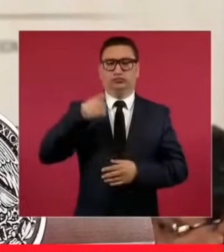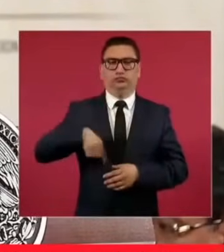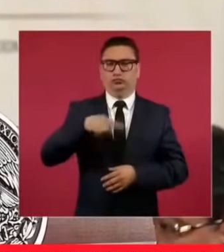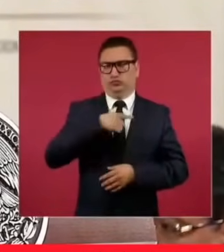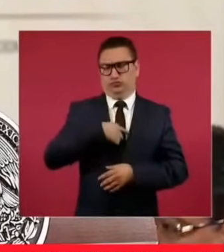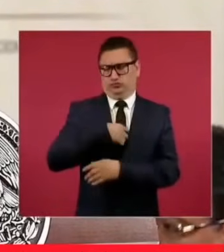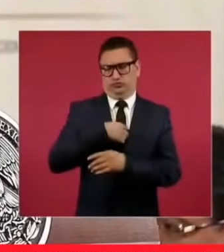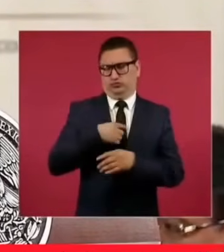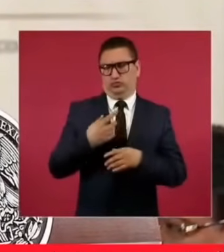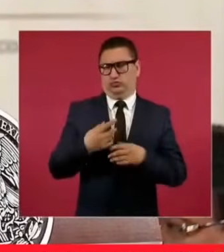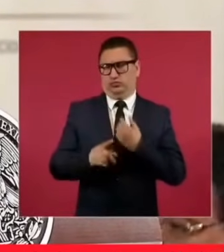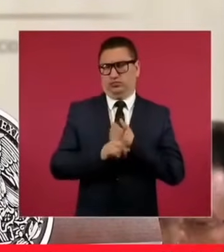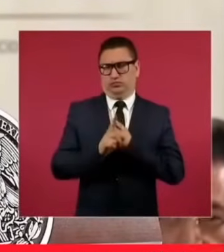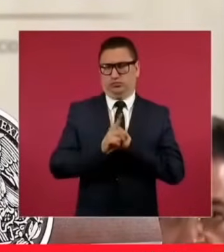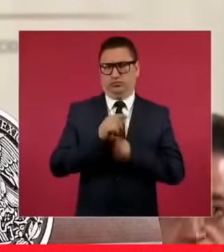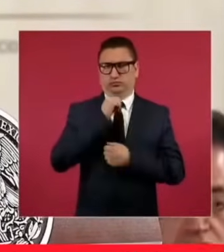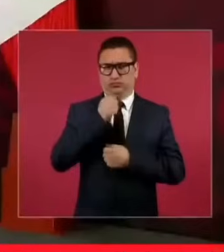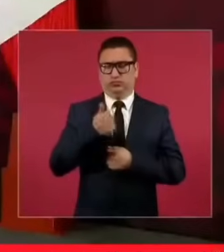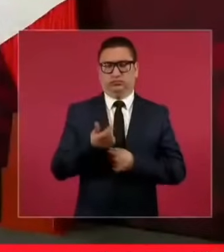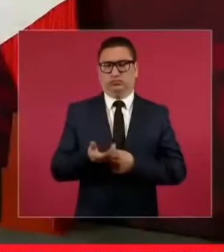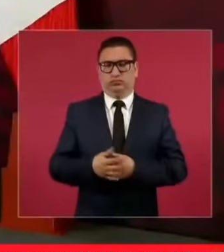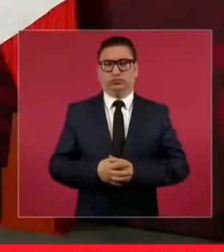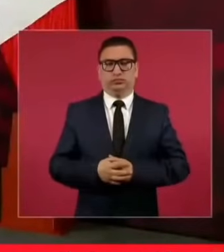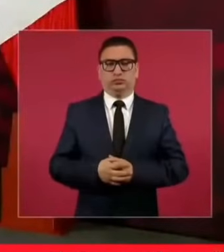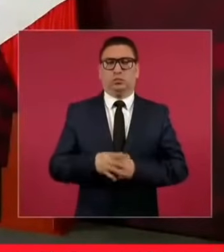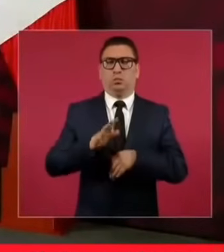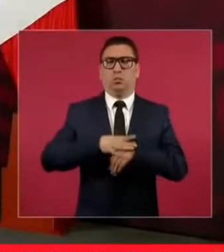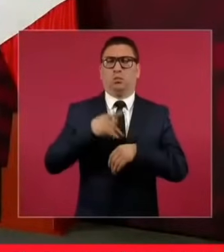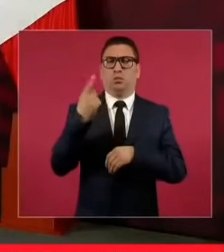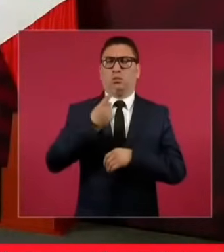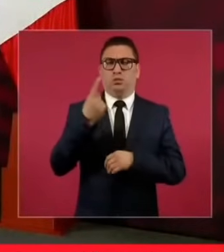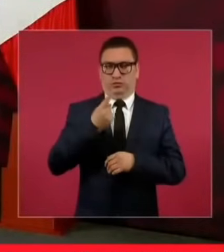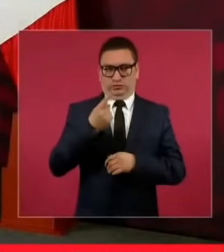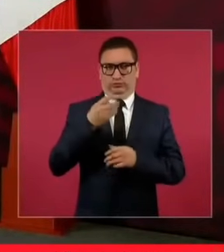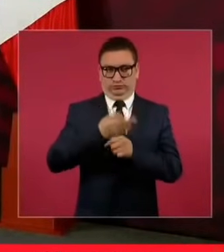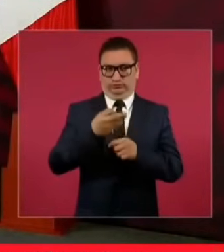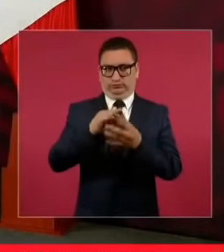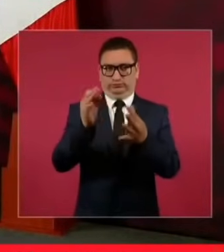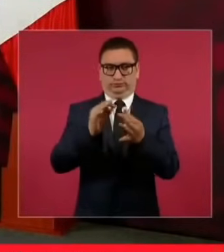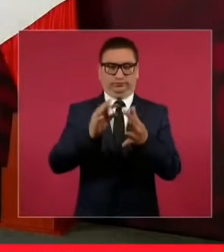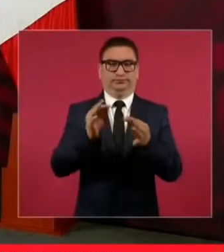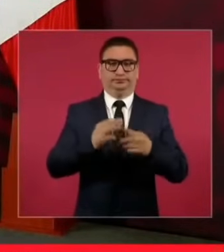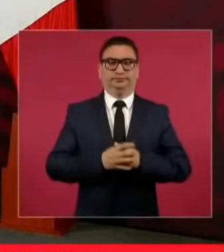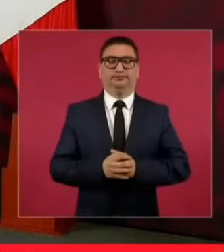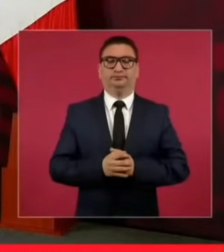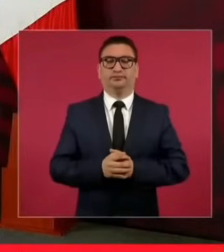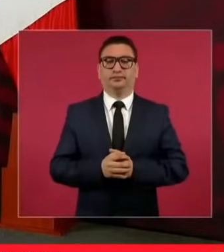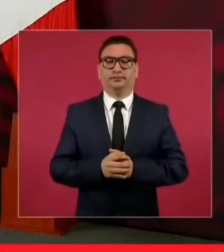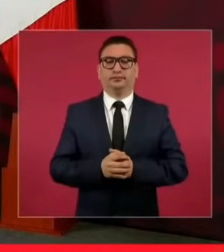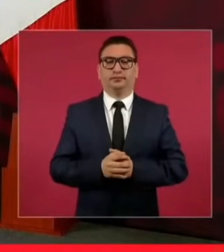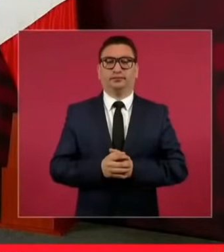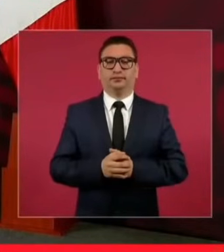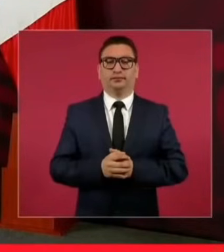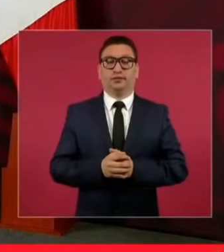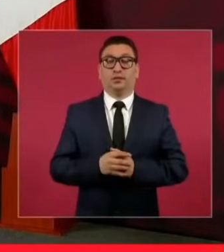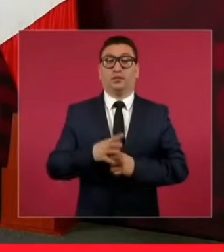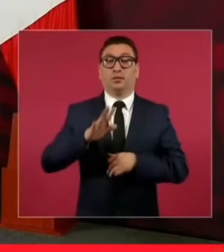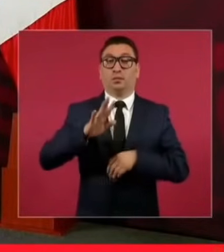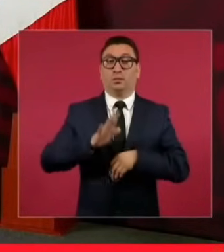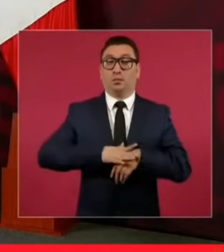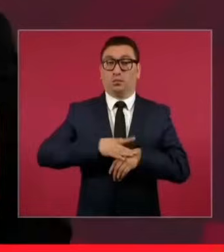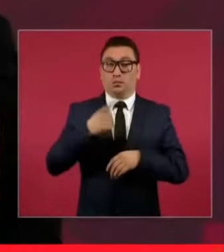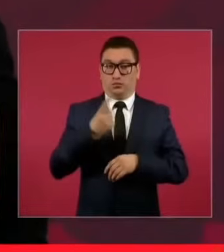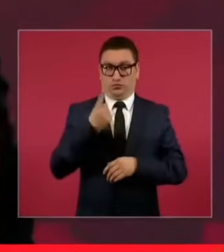nosotros? Voy a decir algo. Porque nosotros no